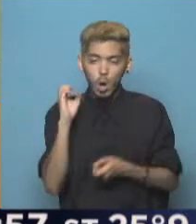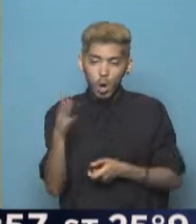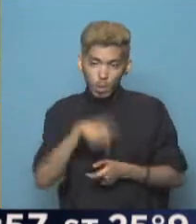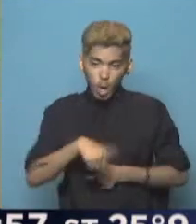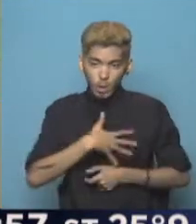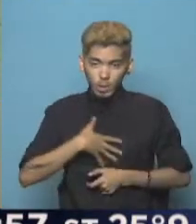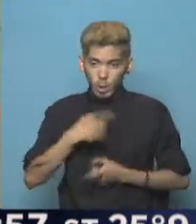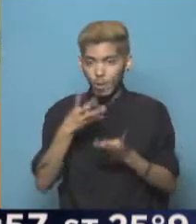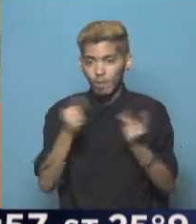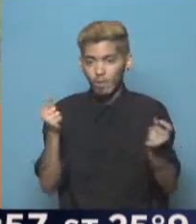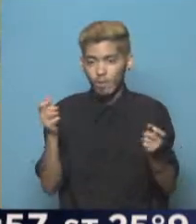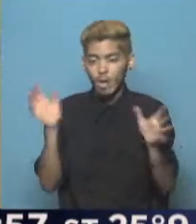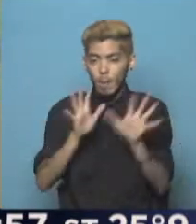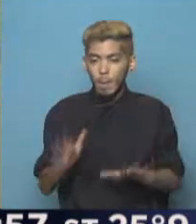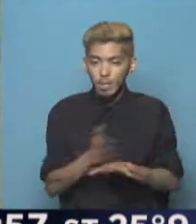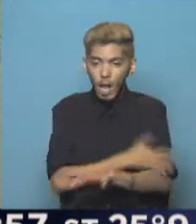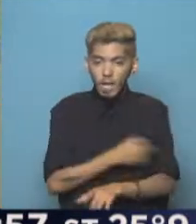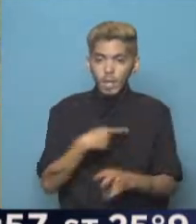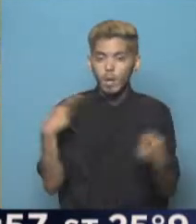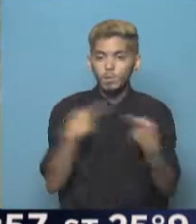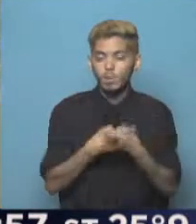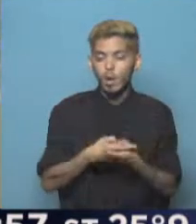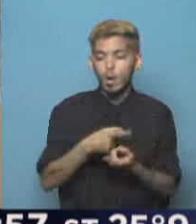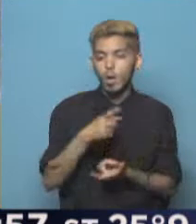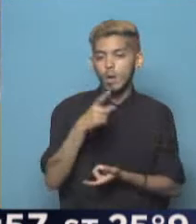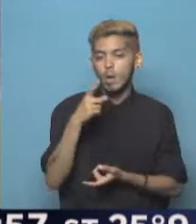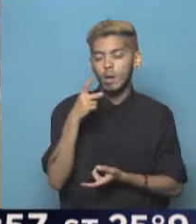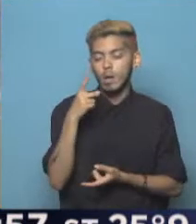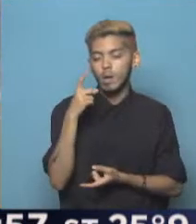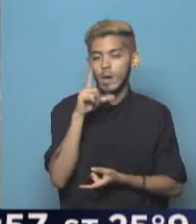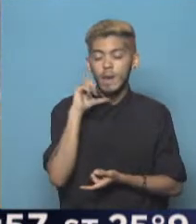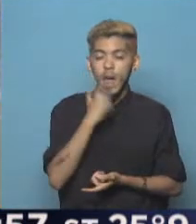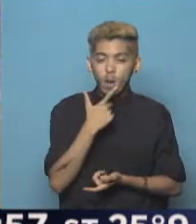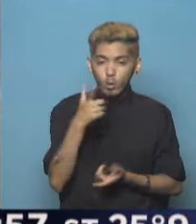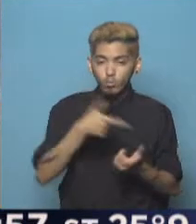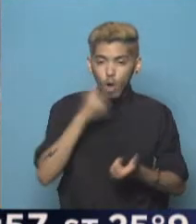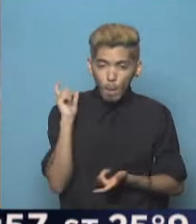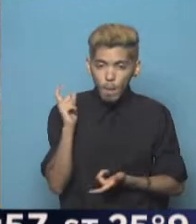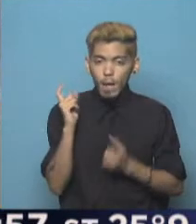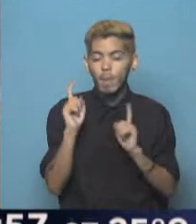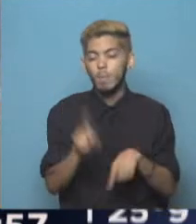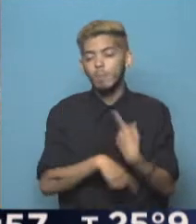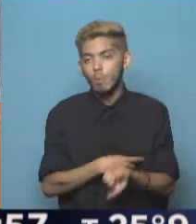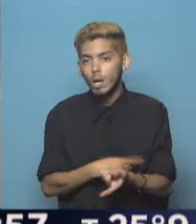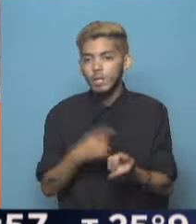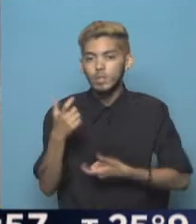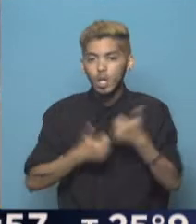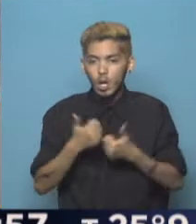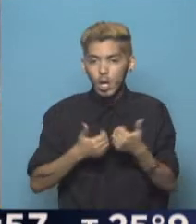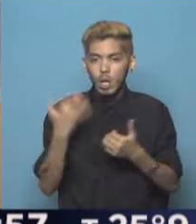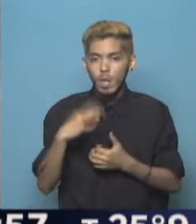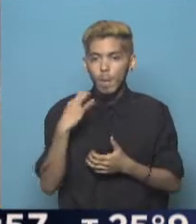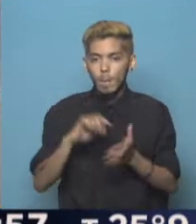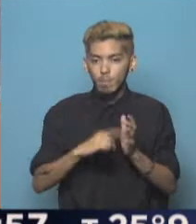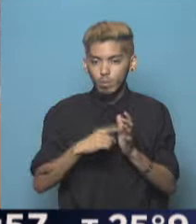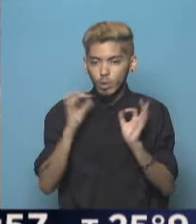Apenas termine la pretemporada va a venir una Supercopa contra Lanús. Después viene el torneo que tenemos que acercarnos a la punta